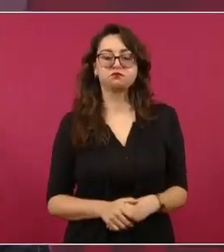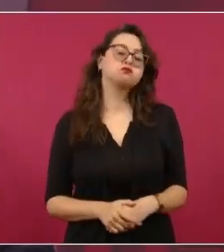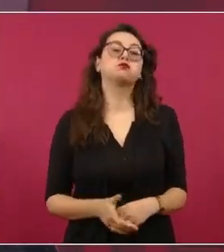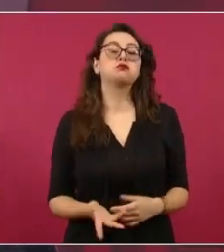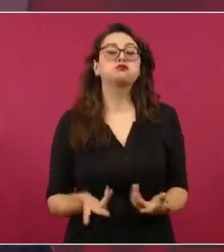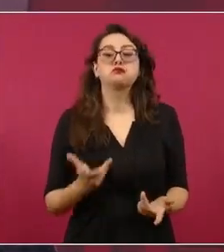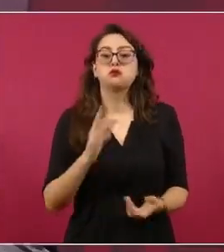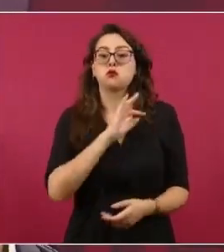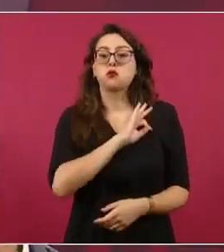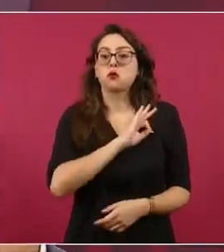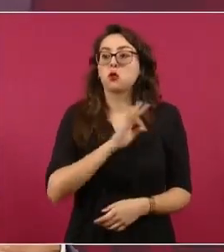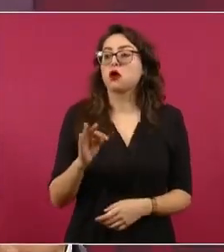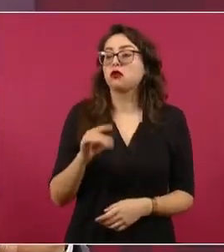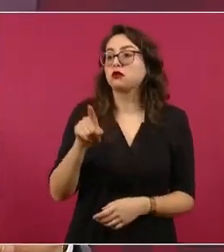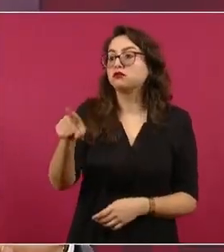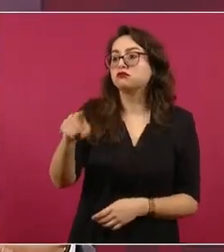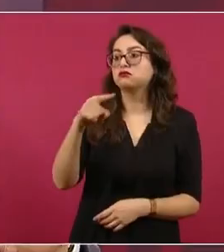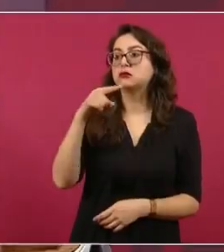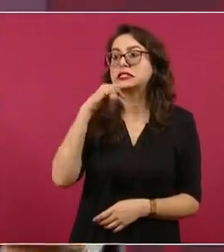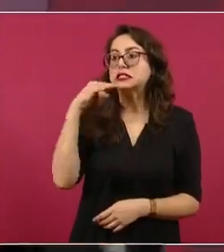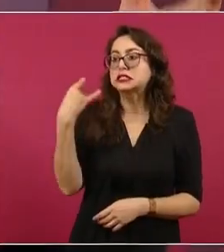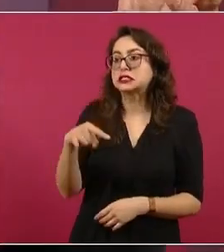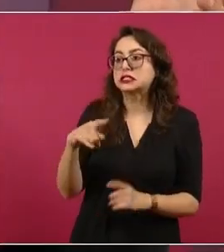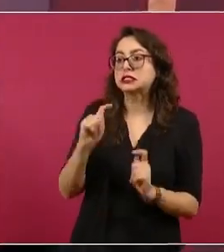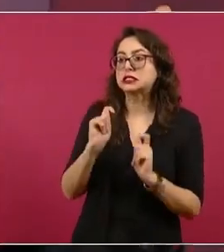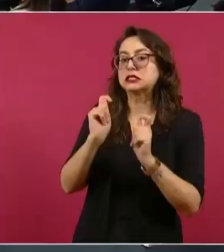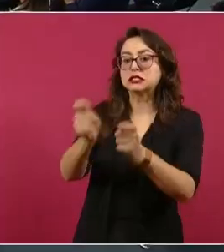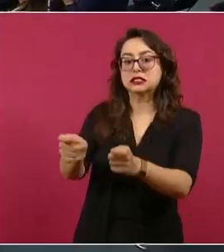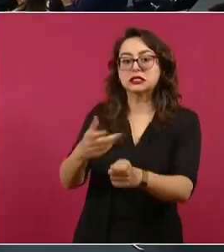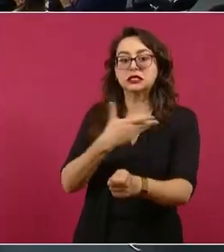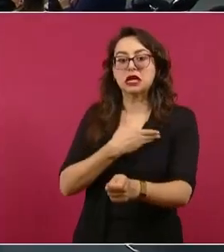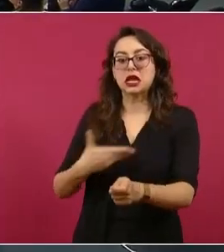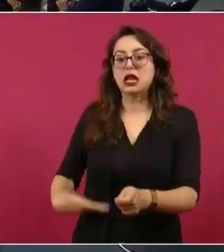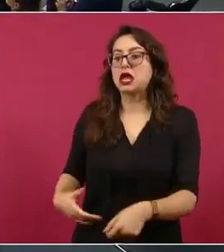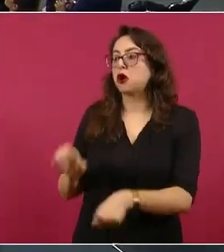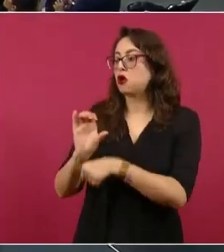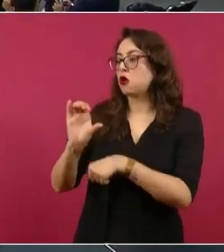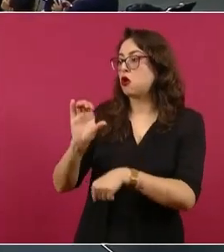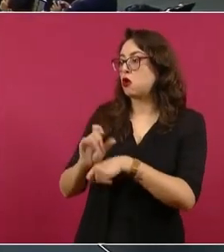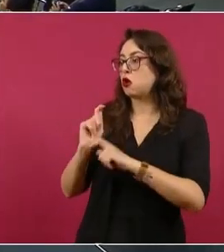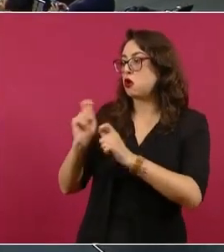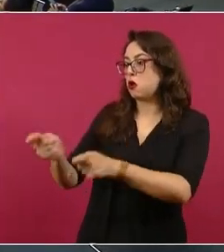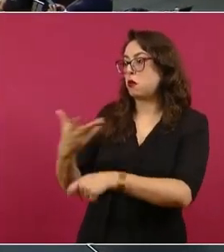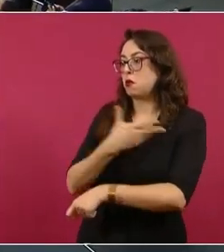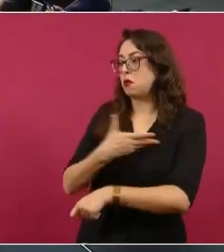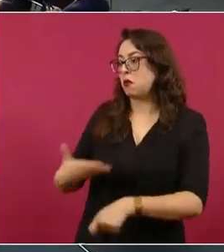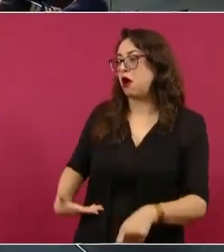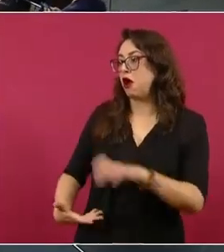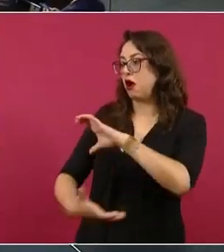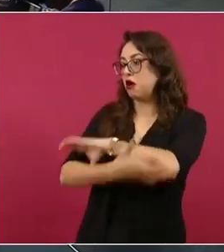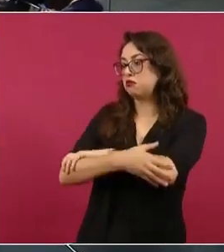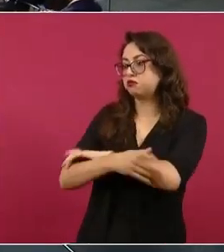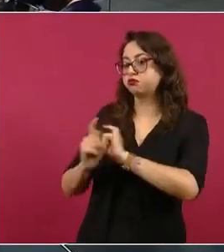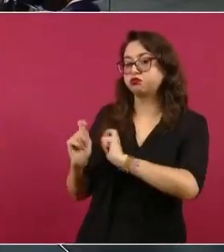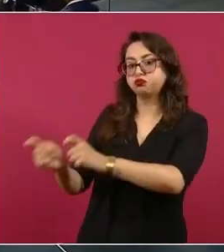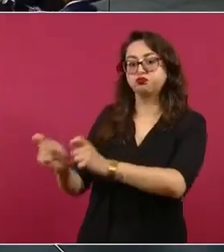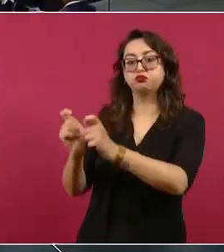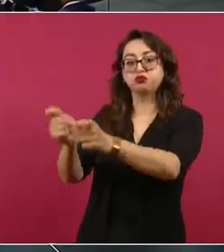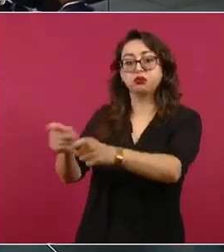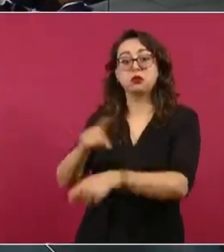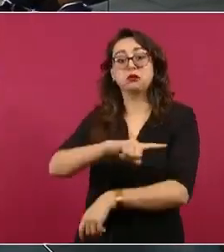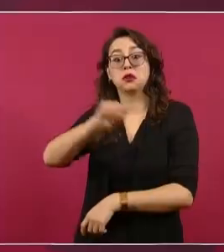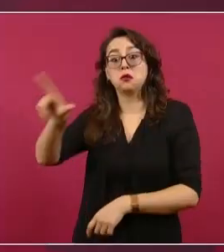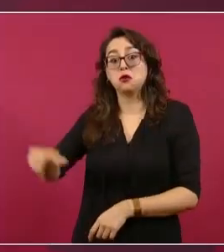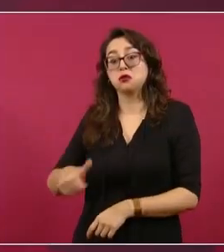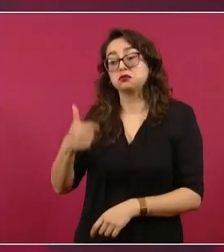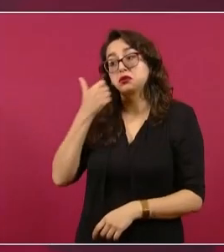Chile o a Colombia y que ellos vean qué